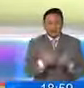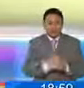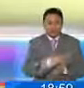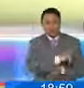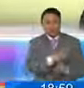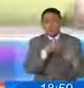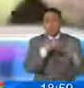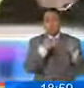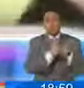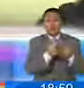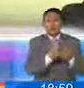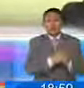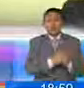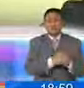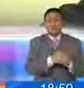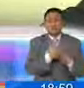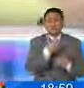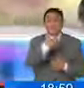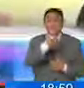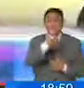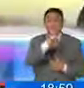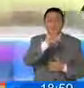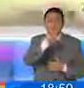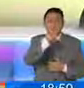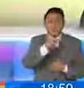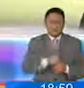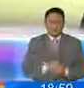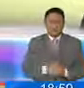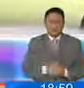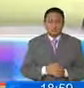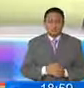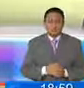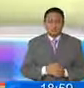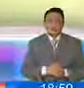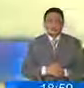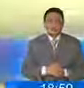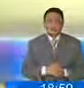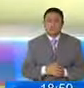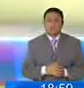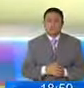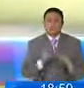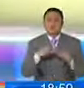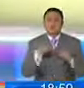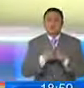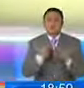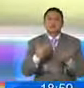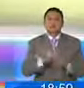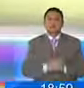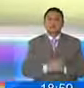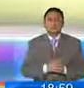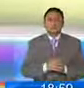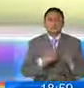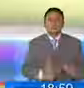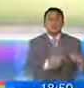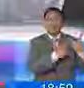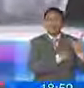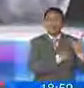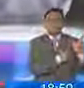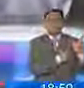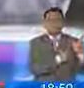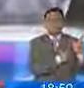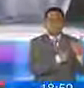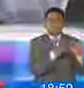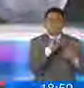colectivos chavistas. No, no, no, son cosas distintas, completamente diferentes. Los colectivos chavistas son paramilitares, parapoliciales.